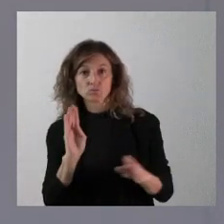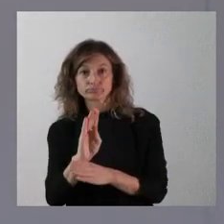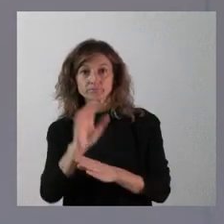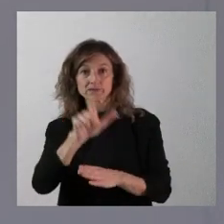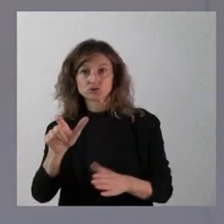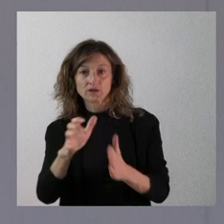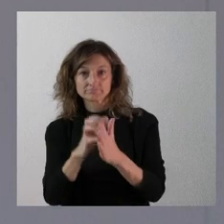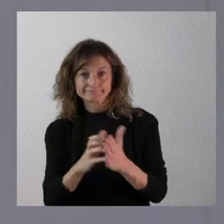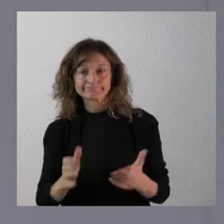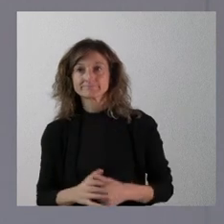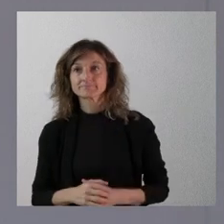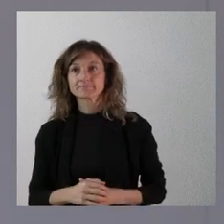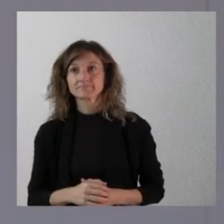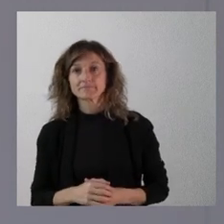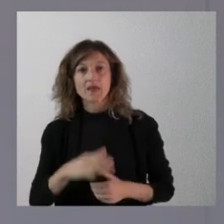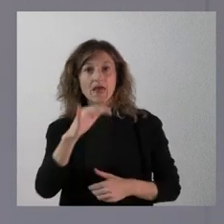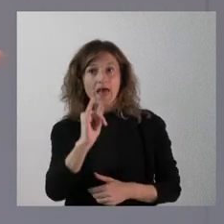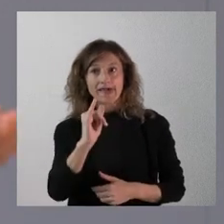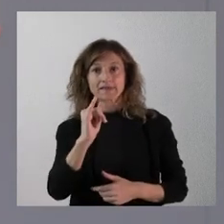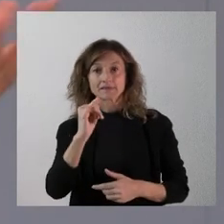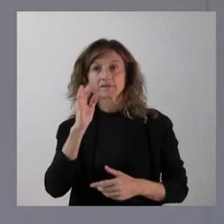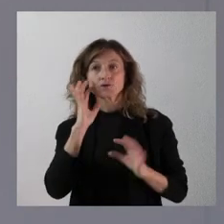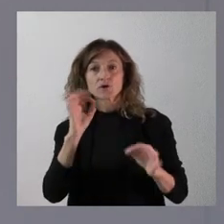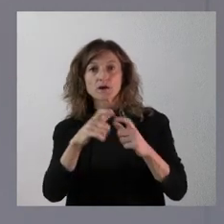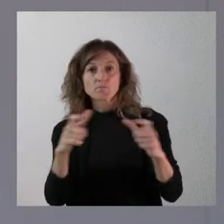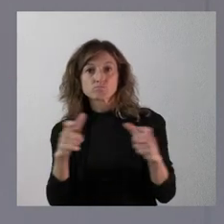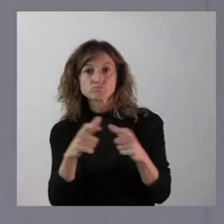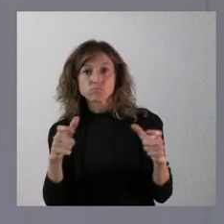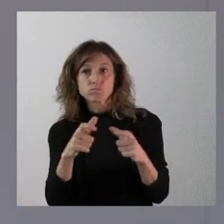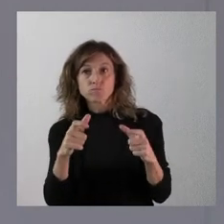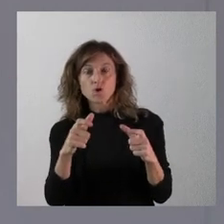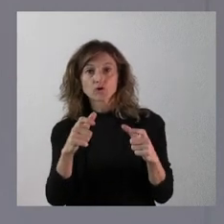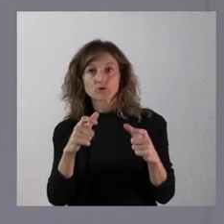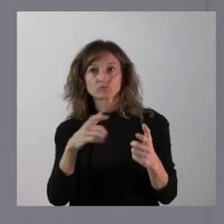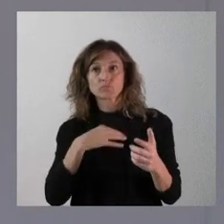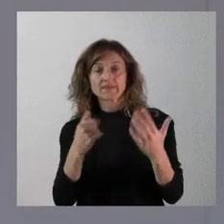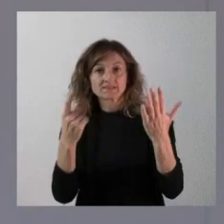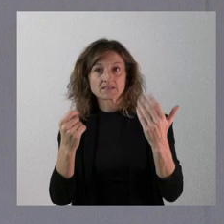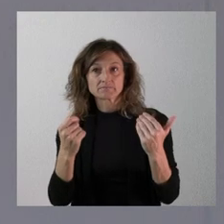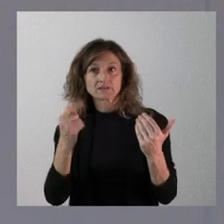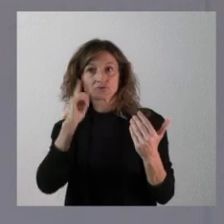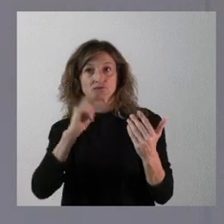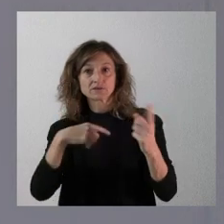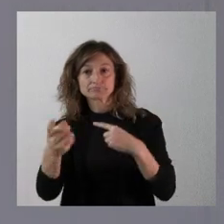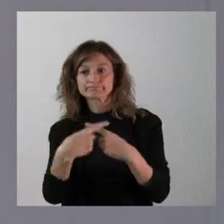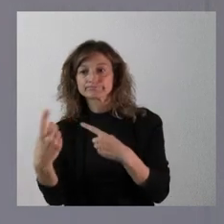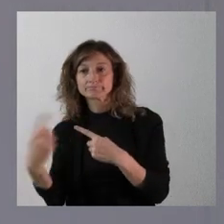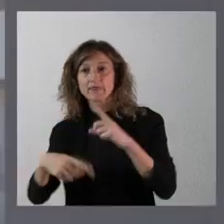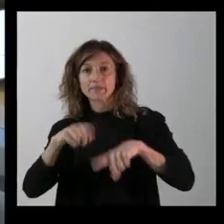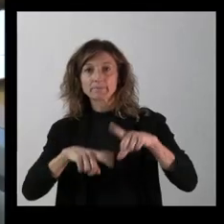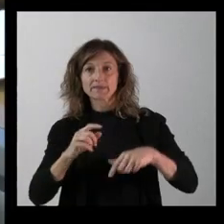personas las hay lógicamente aquellos que cuyos buenos puedan ascender a esas cifras de 6.000 euros según los trayectos claro